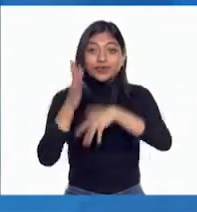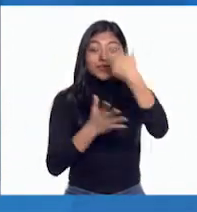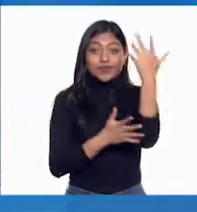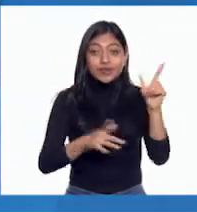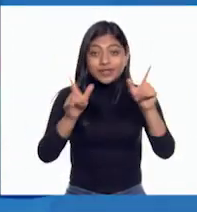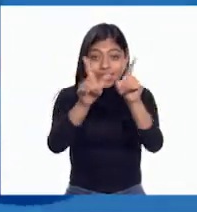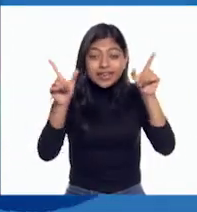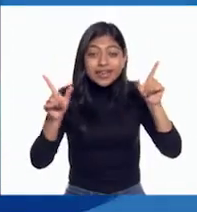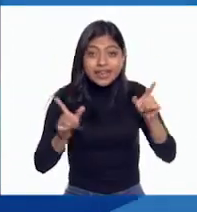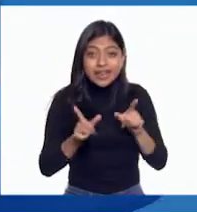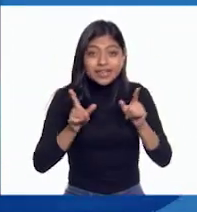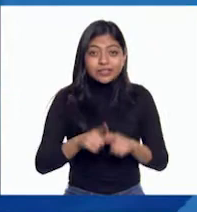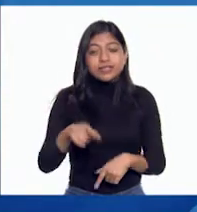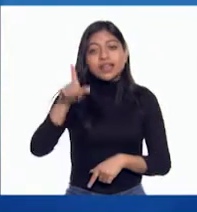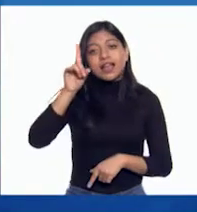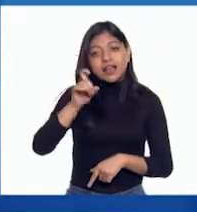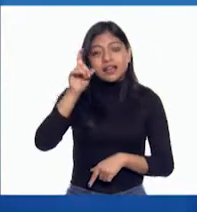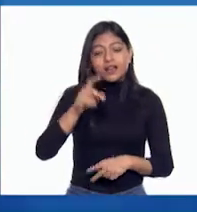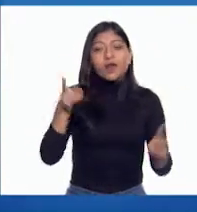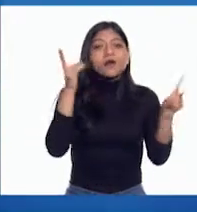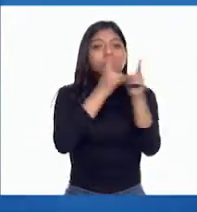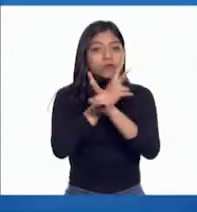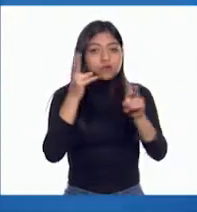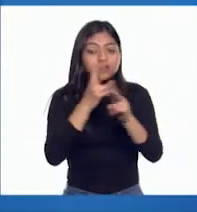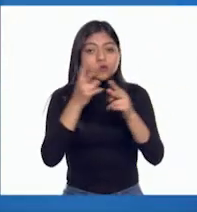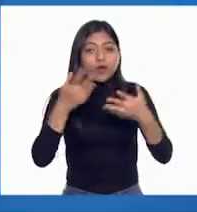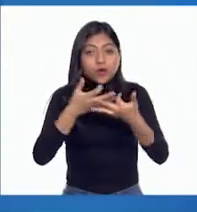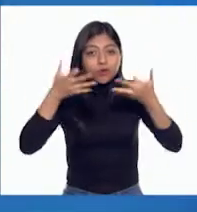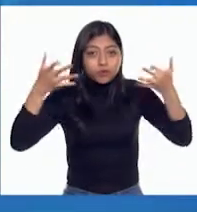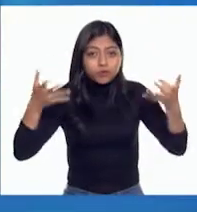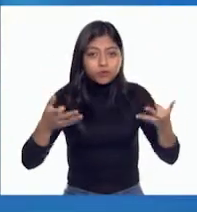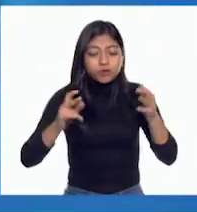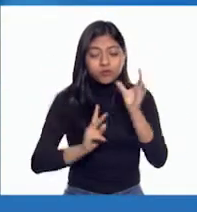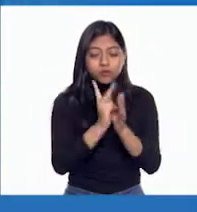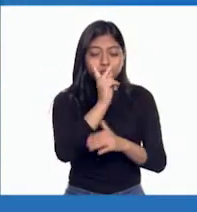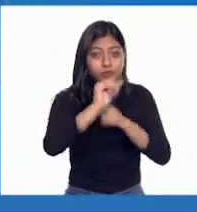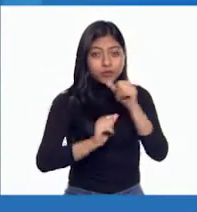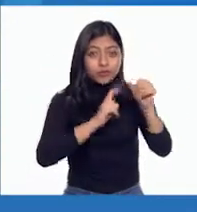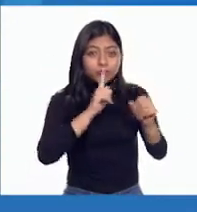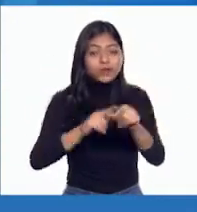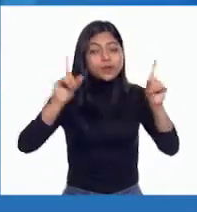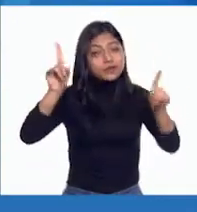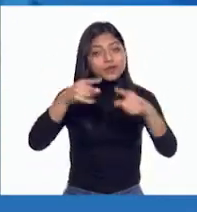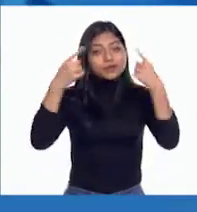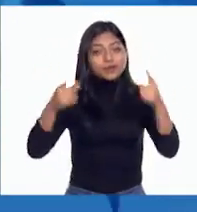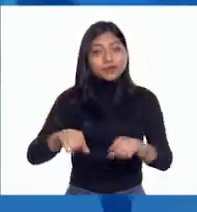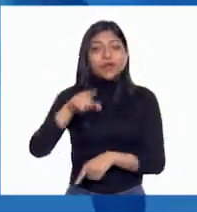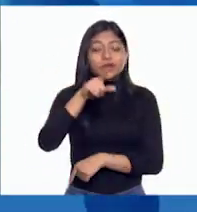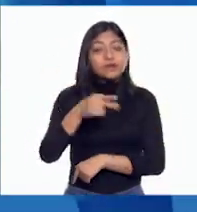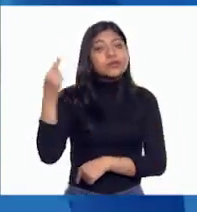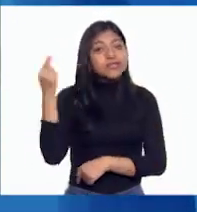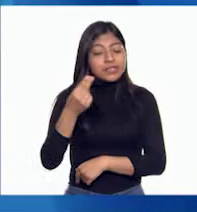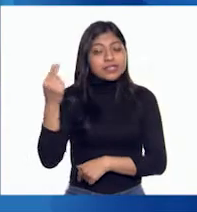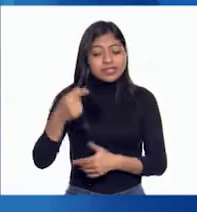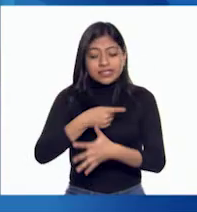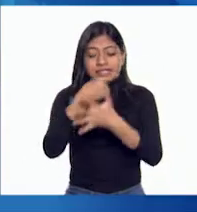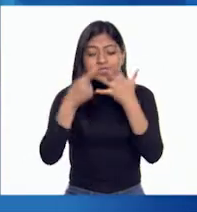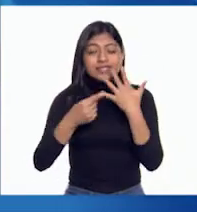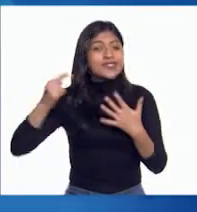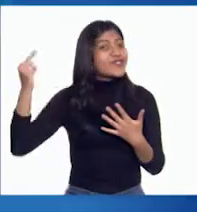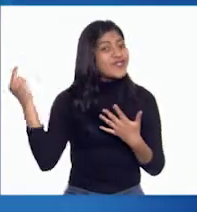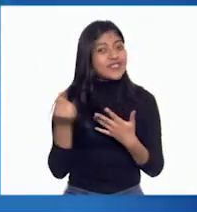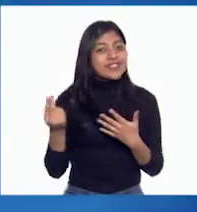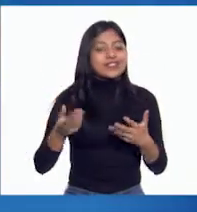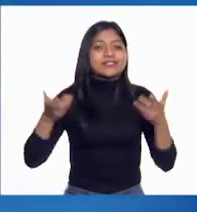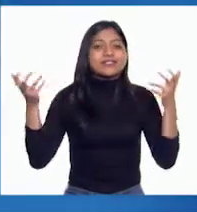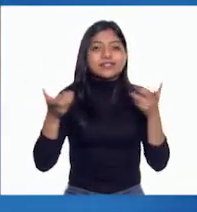Lagos y manglares, agua, aire, tierra, plantas y animales. Debemos hacer algo